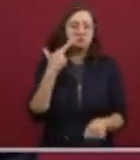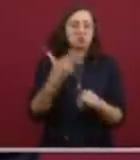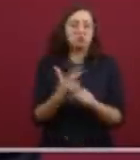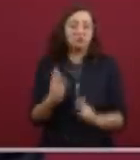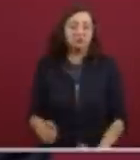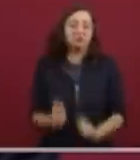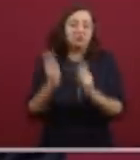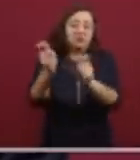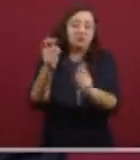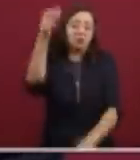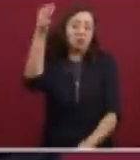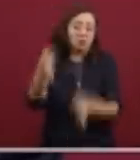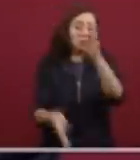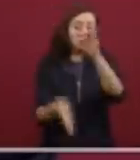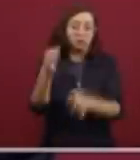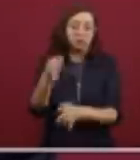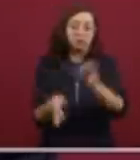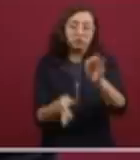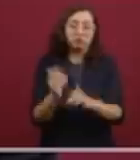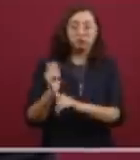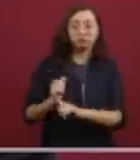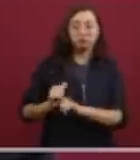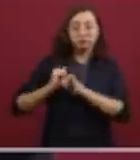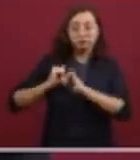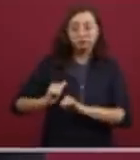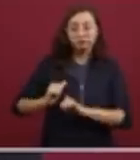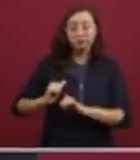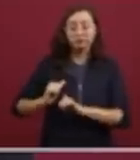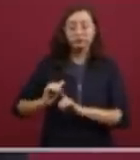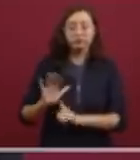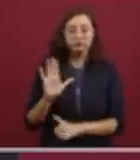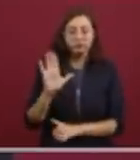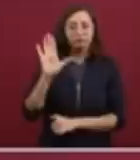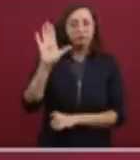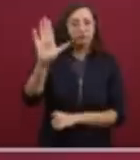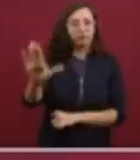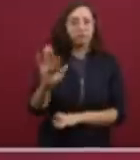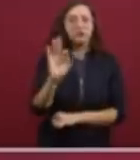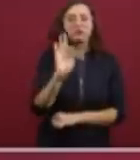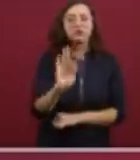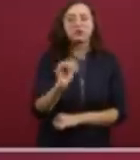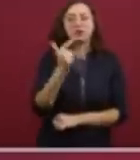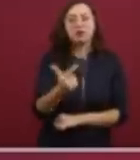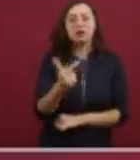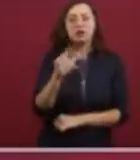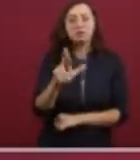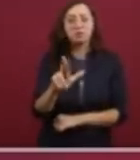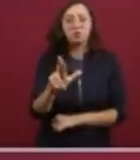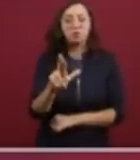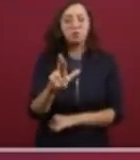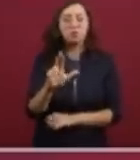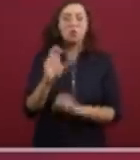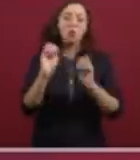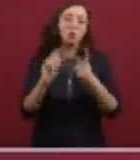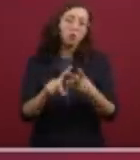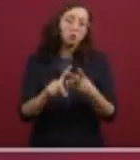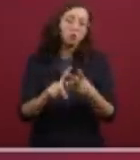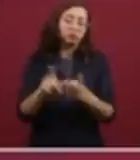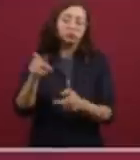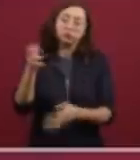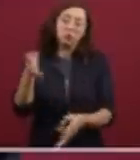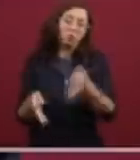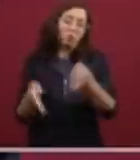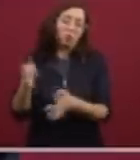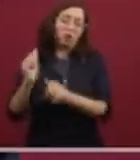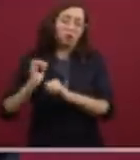judiciales que corresponden a la Fiscalía General o al Poder Judicial,